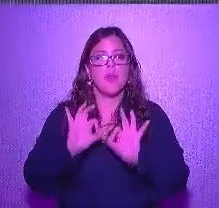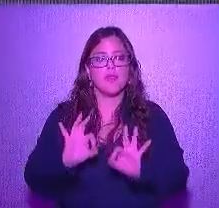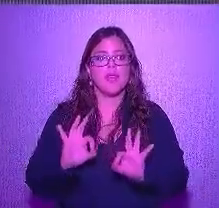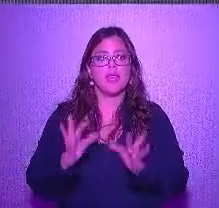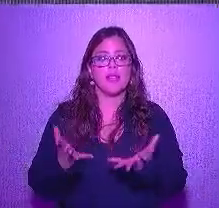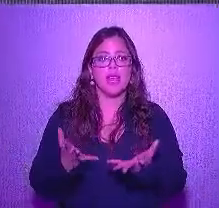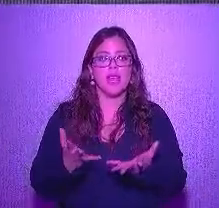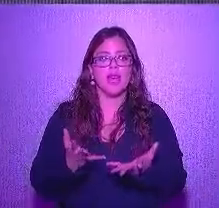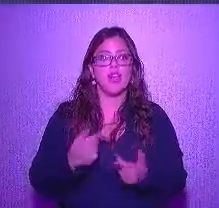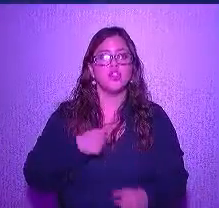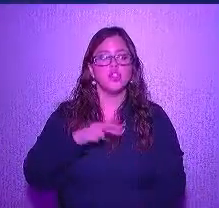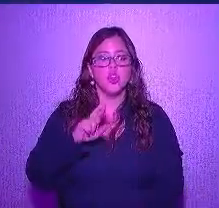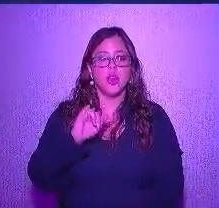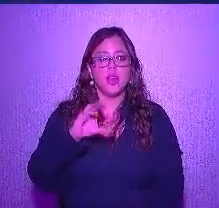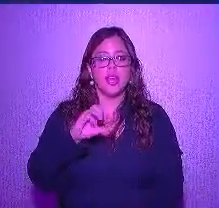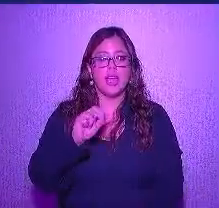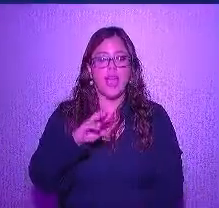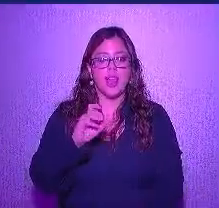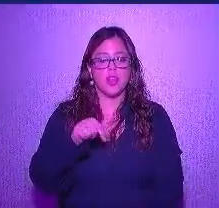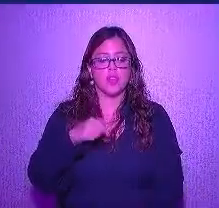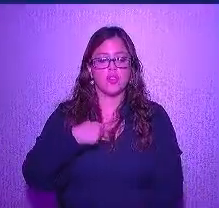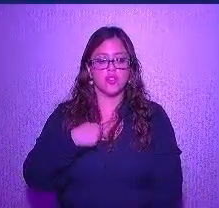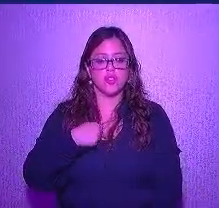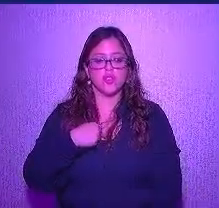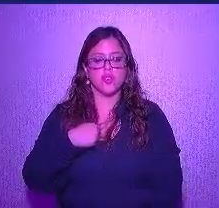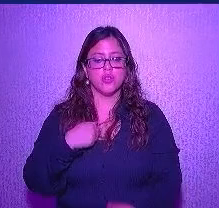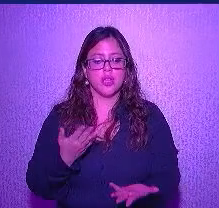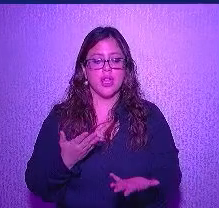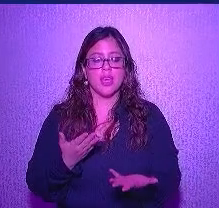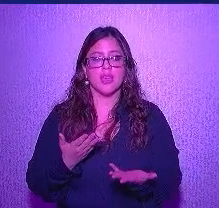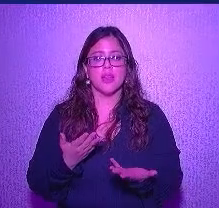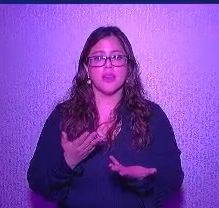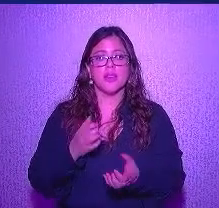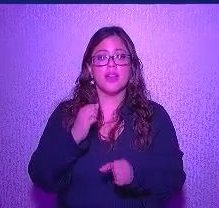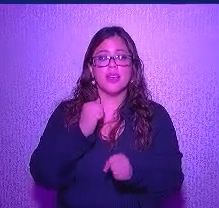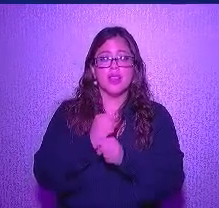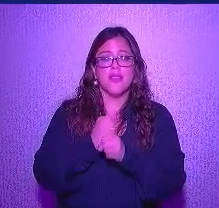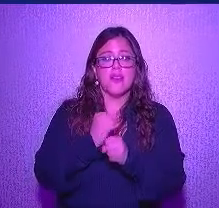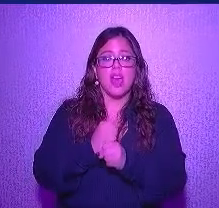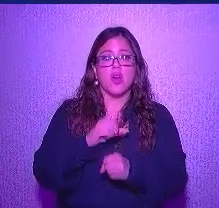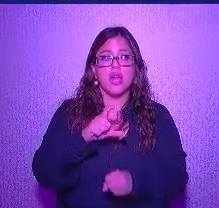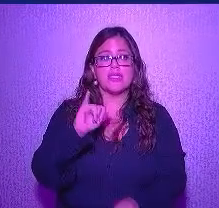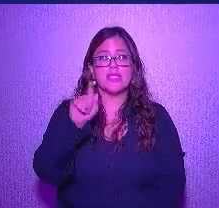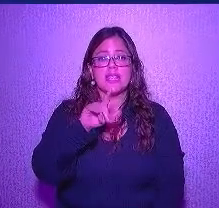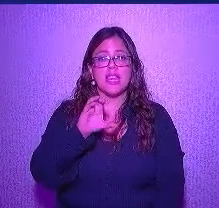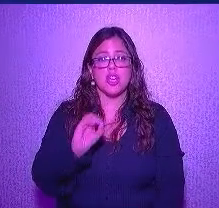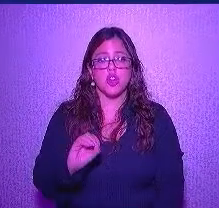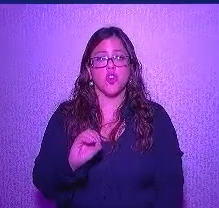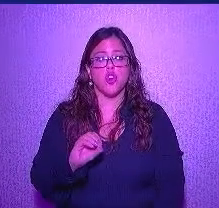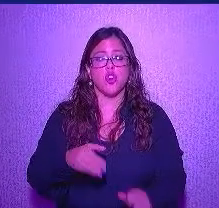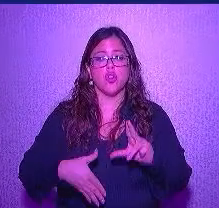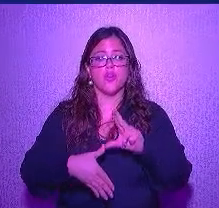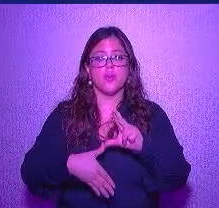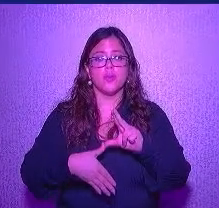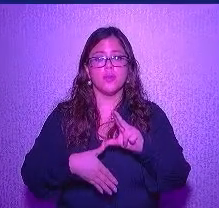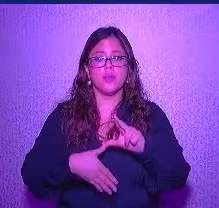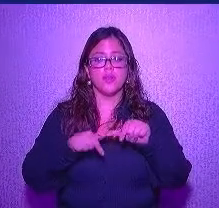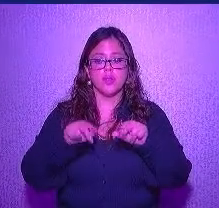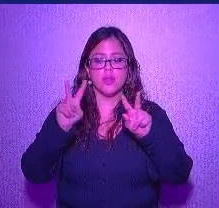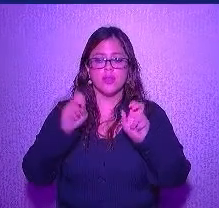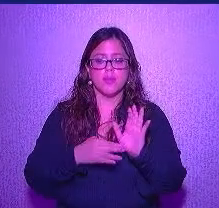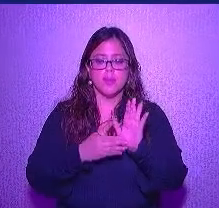plac Ricardo Márquez soy Arquitecto de soluciones de Cisco systems no para América Latina y embajador de nuestra área de investigación y desarrollo